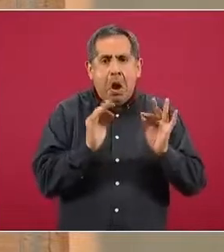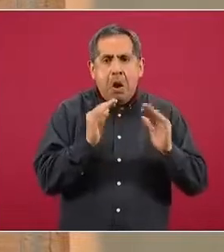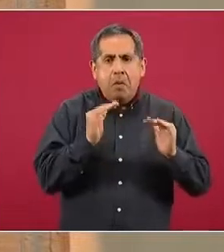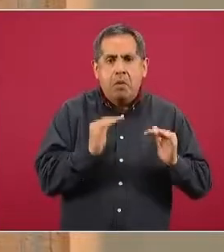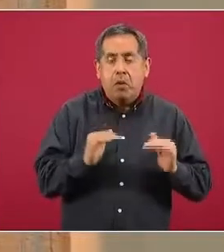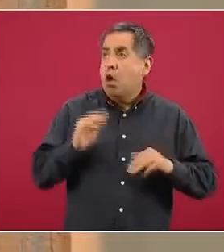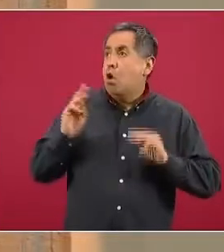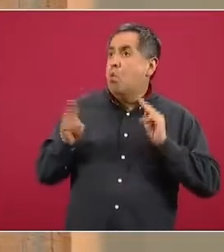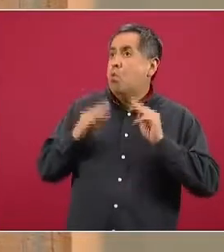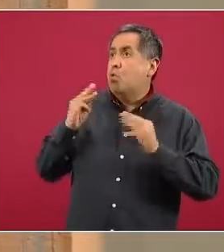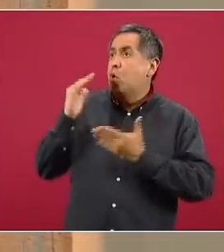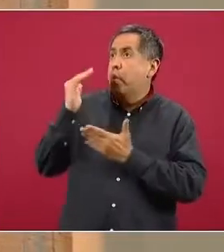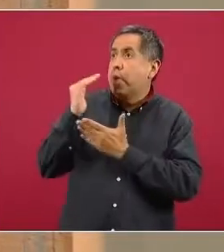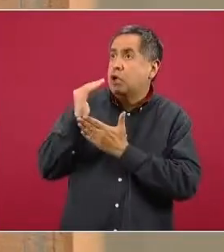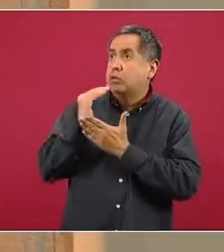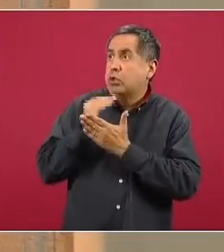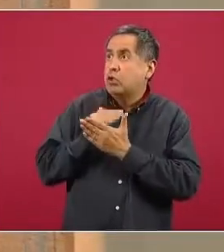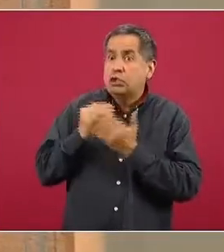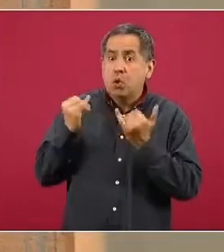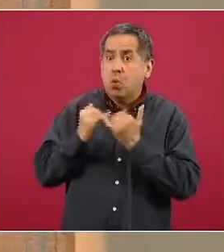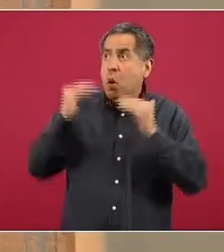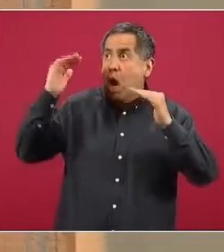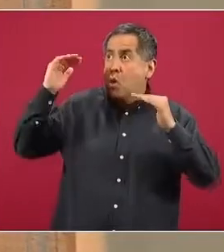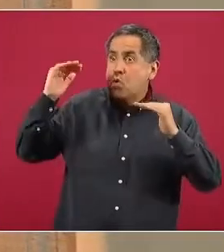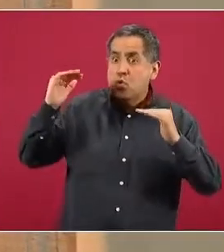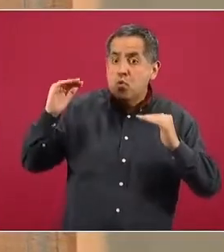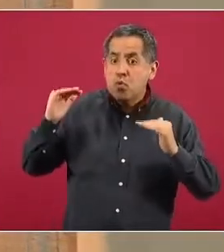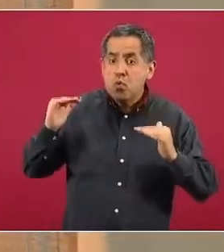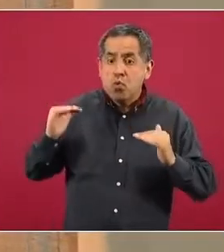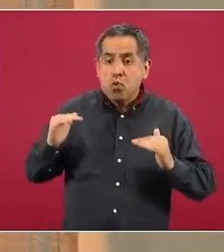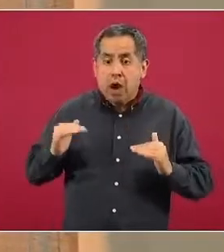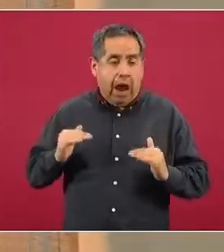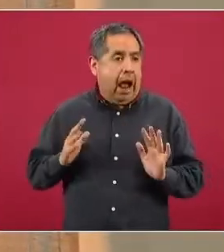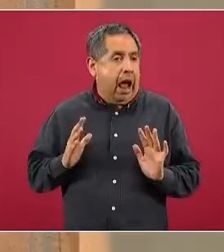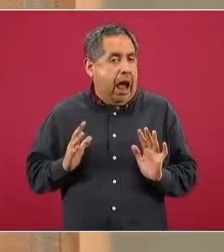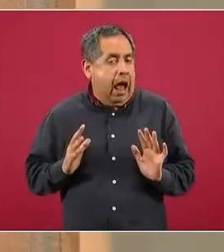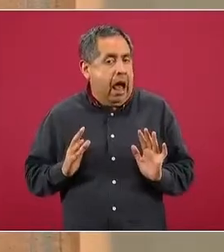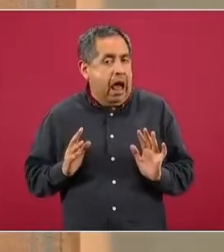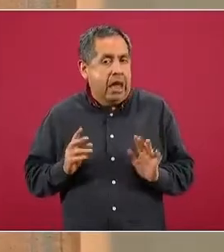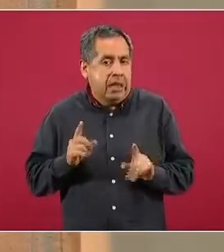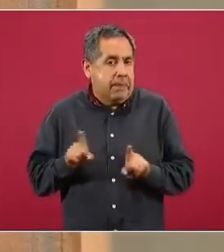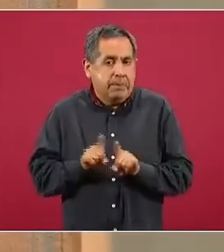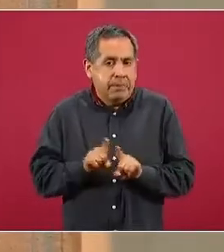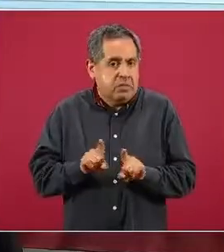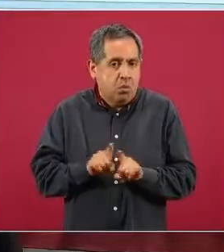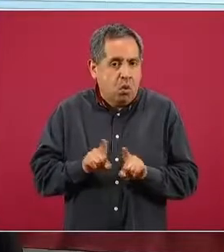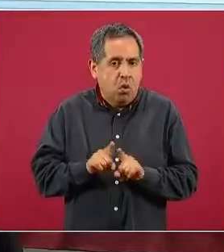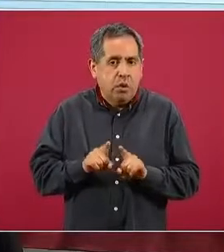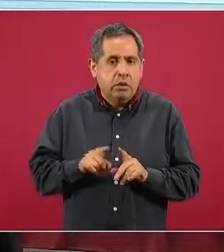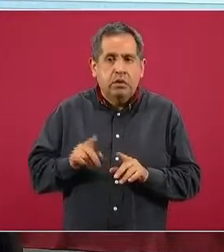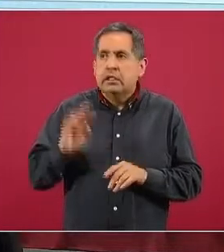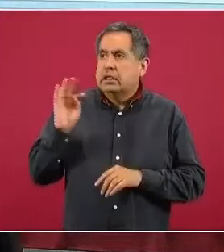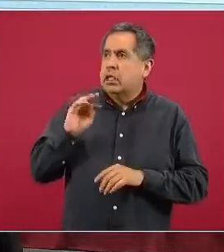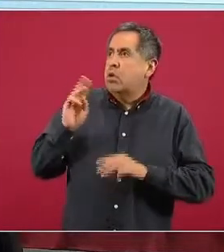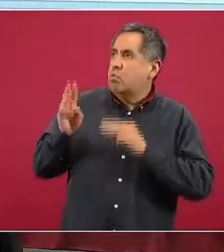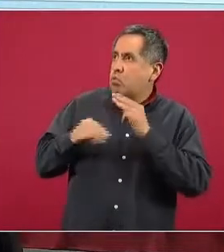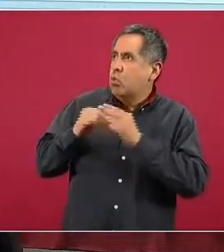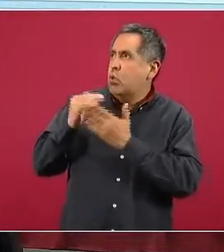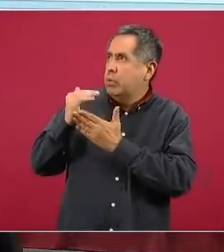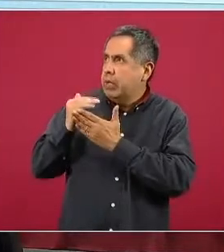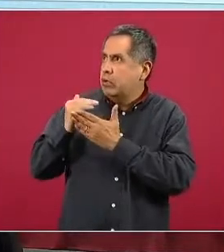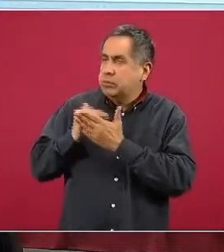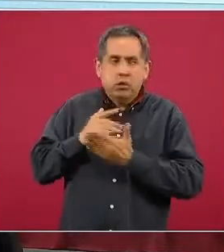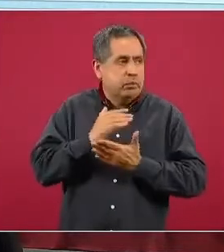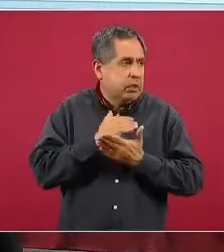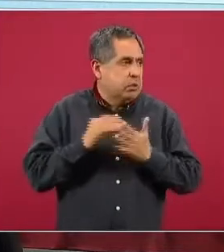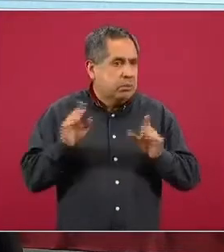mundo sincronía, es decir, que al mismo tiempo se fuera encontrando una reducción de la epidemia,